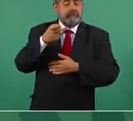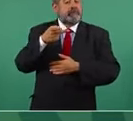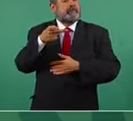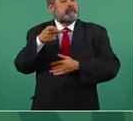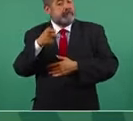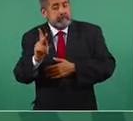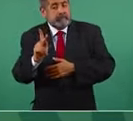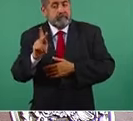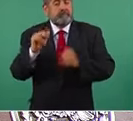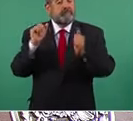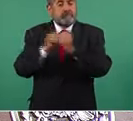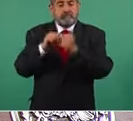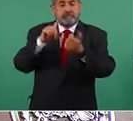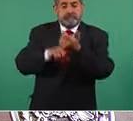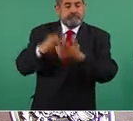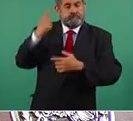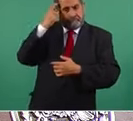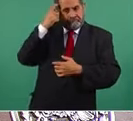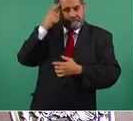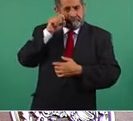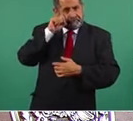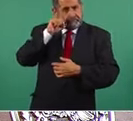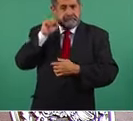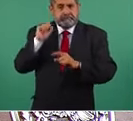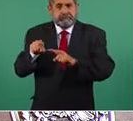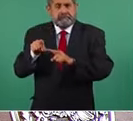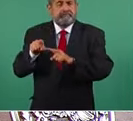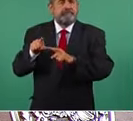no dejen de